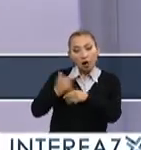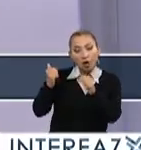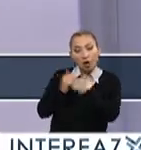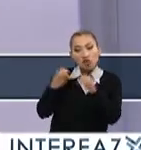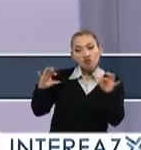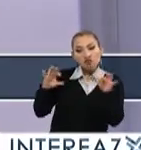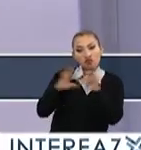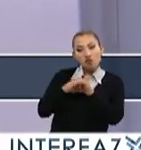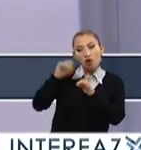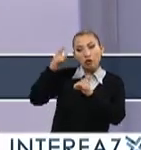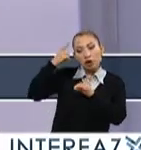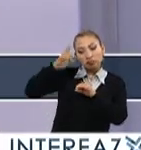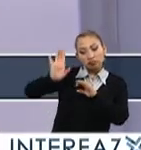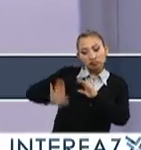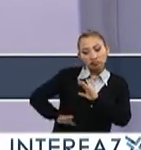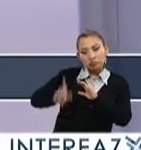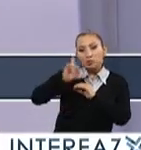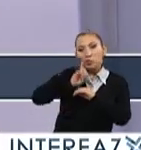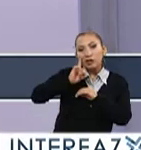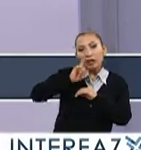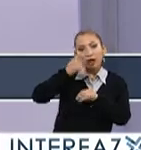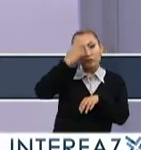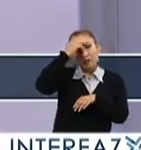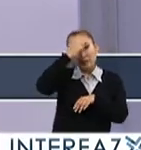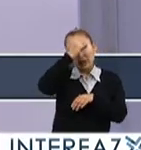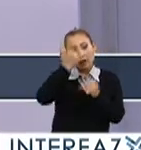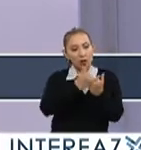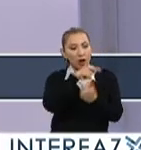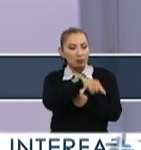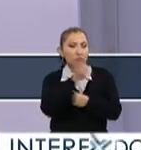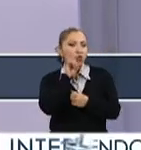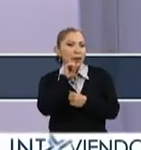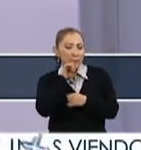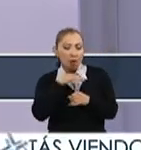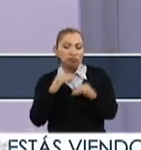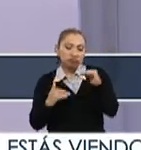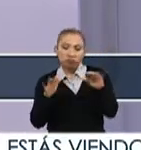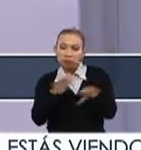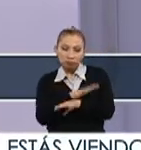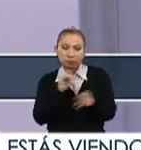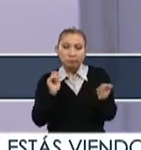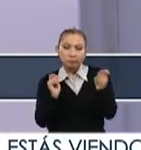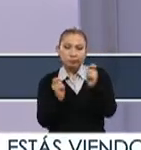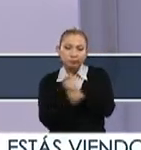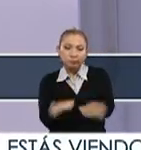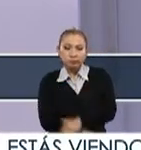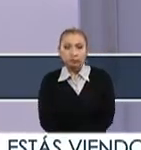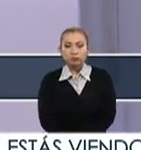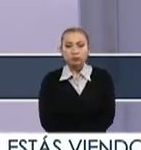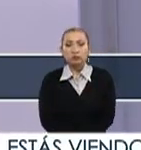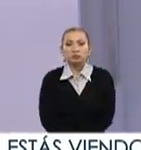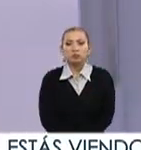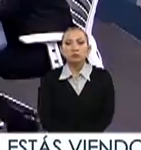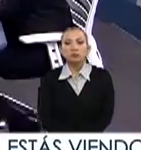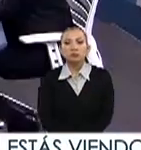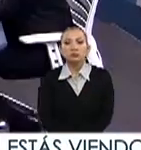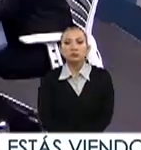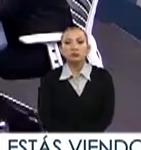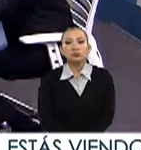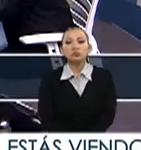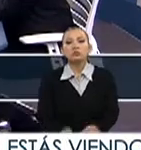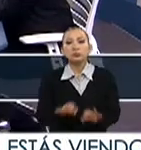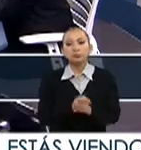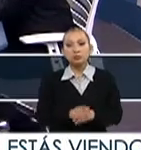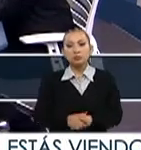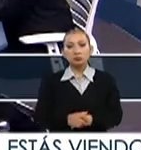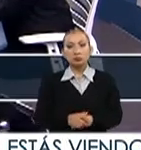con un perfil de mujer, así como enfermería también, pero sí es más. Está cambiando, está notando un cambio. Claro, es importante eso. Muy